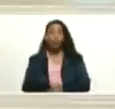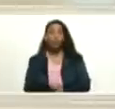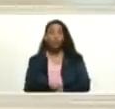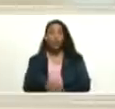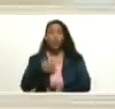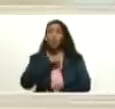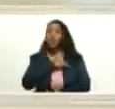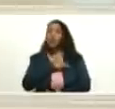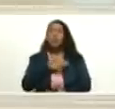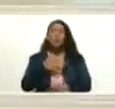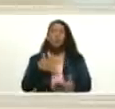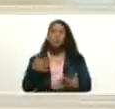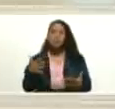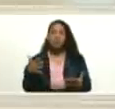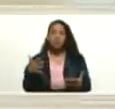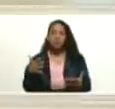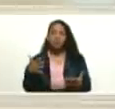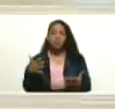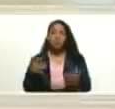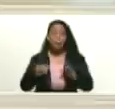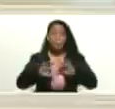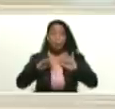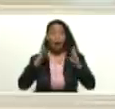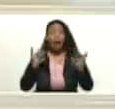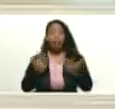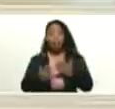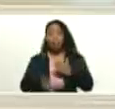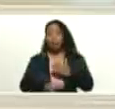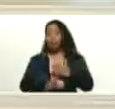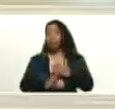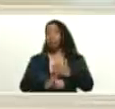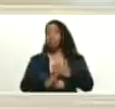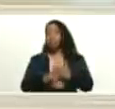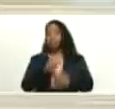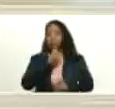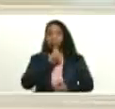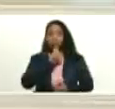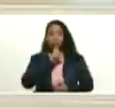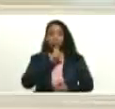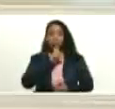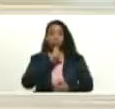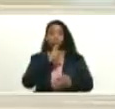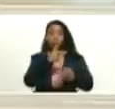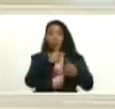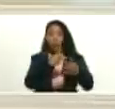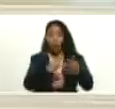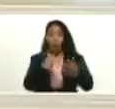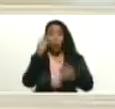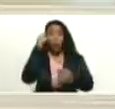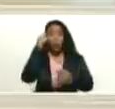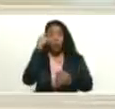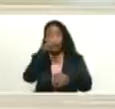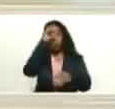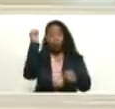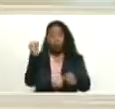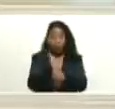Estábamos en plena pandemia todavía. Y fueron varios días intensos de